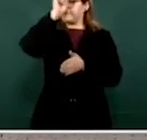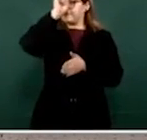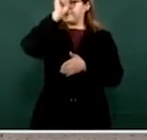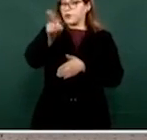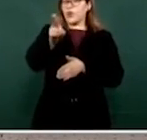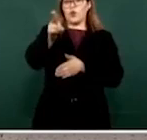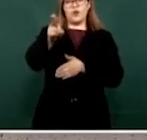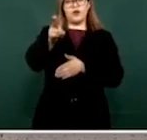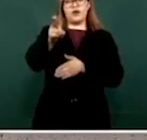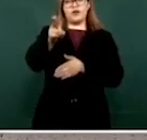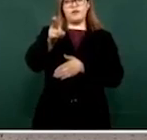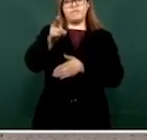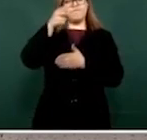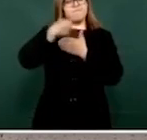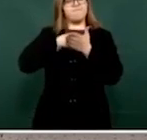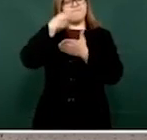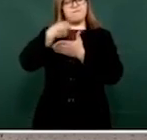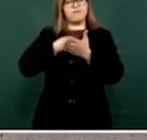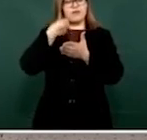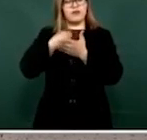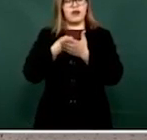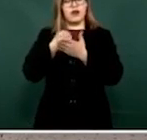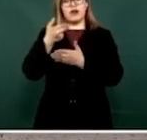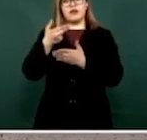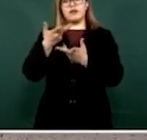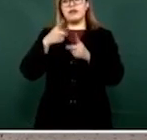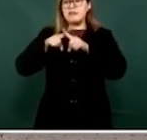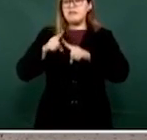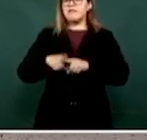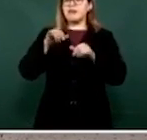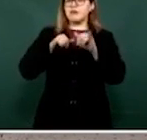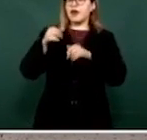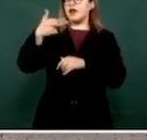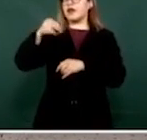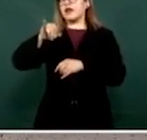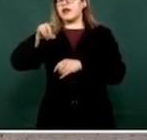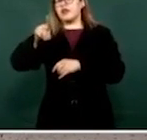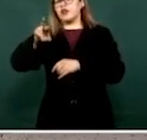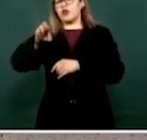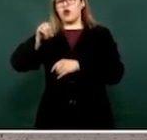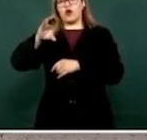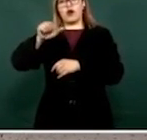la explotación de hidrocarburos con fracking.